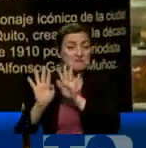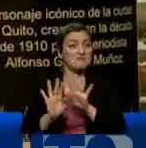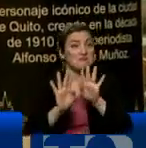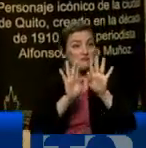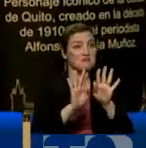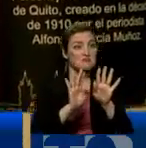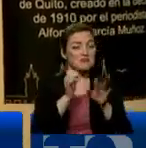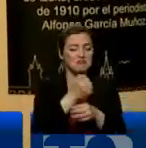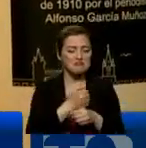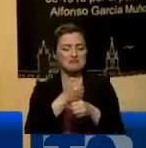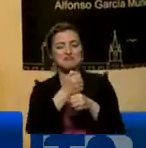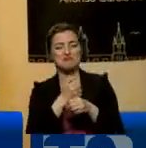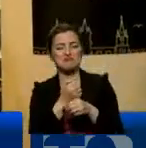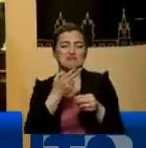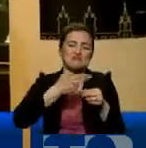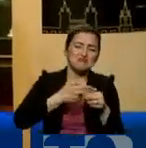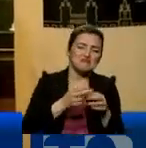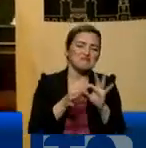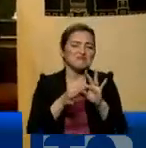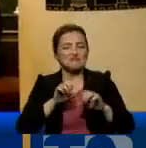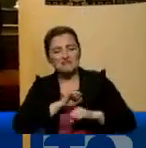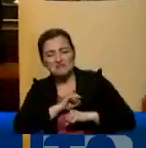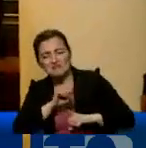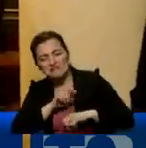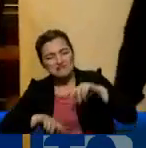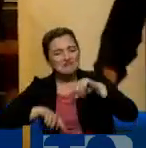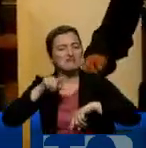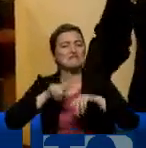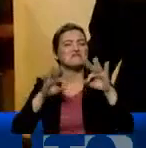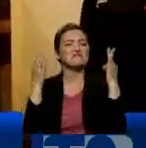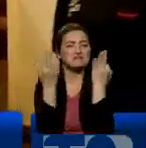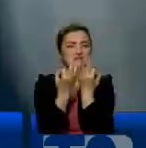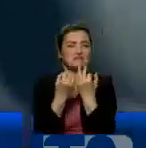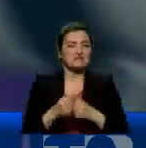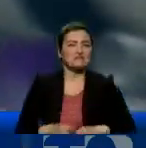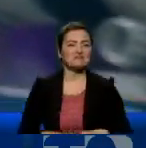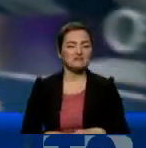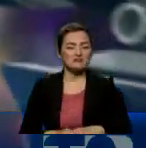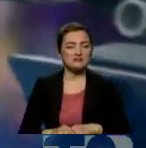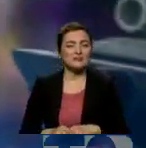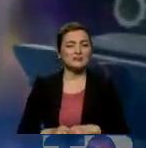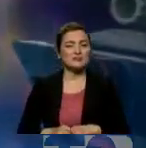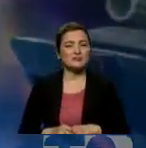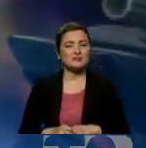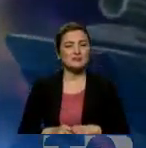disfrutar y pasar un momento grato en compañía de sus amigos o familiares.